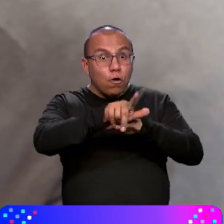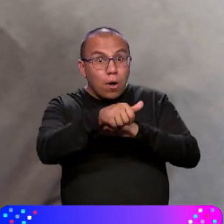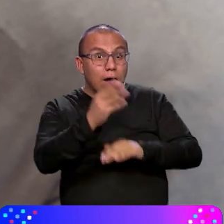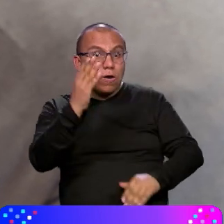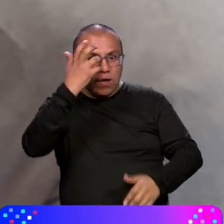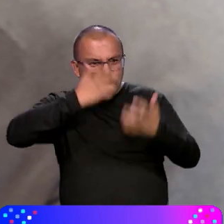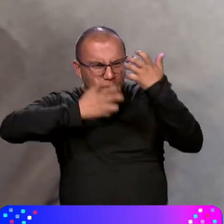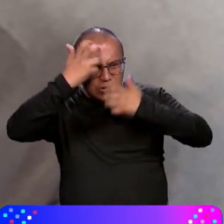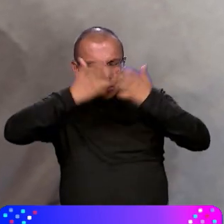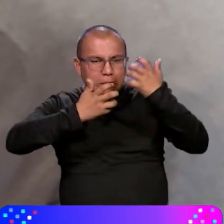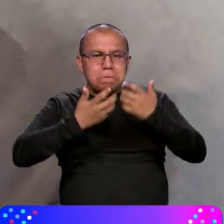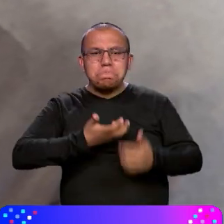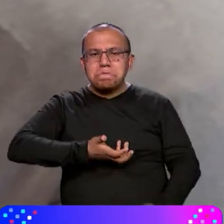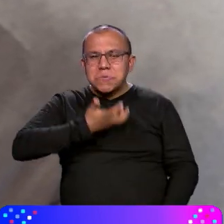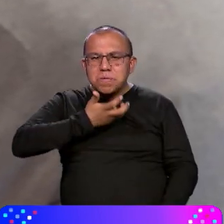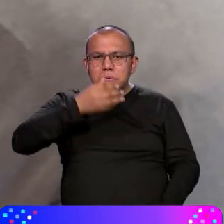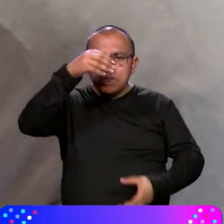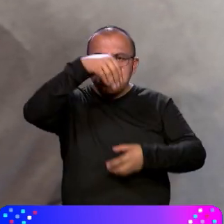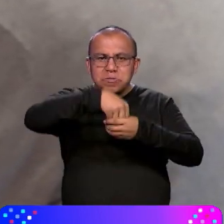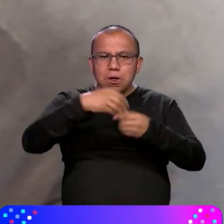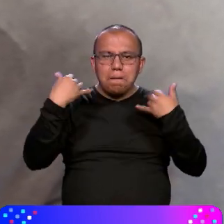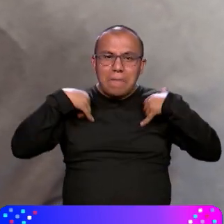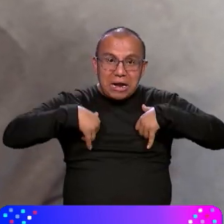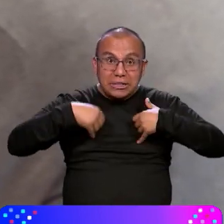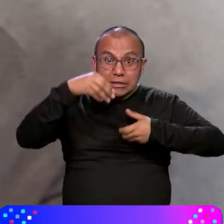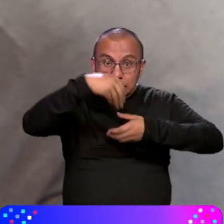pruebas, serían tan pendejos de meterlos en las maletas?